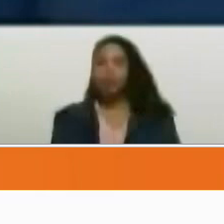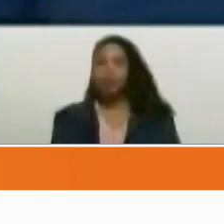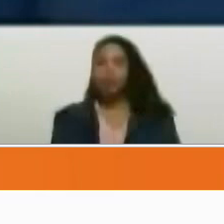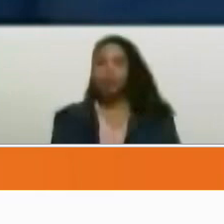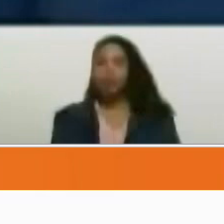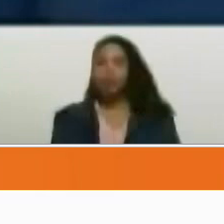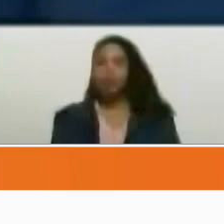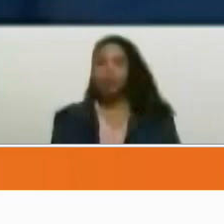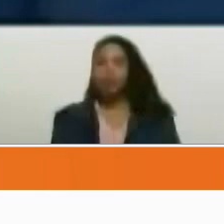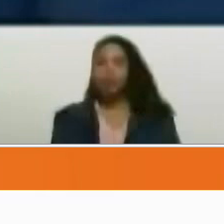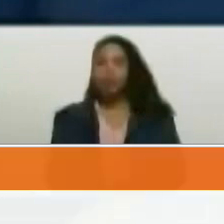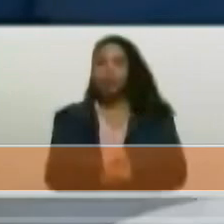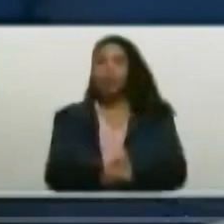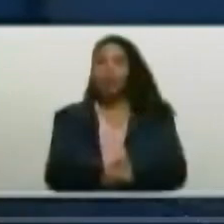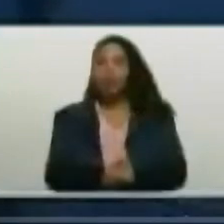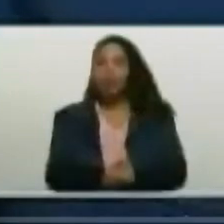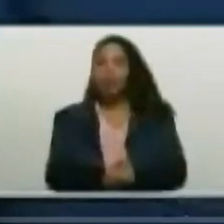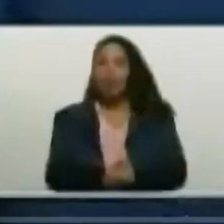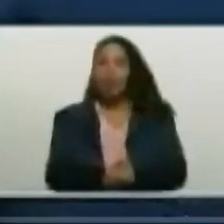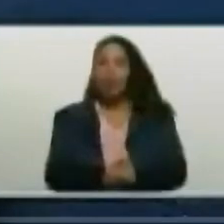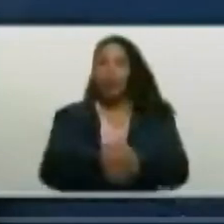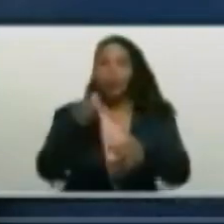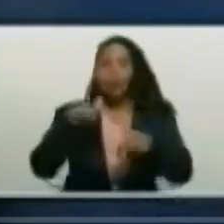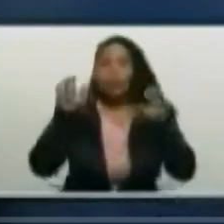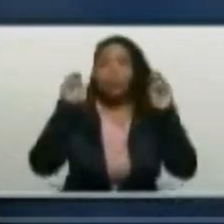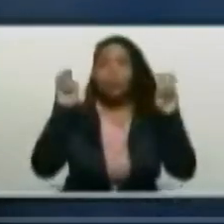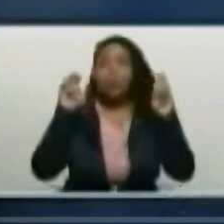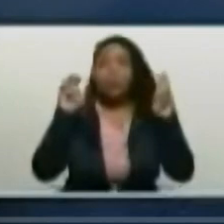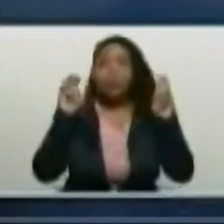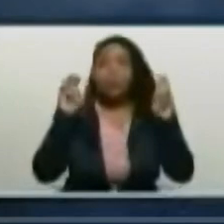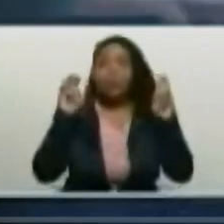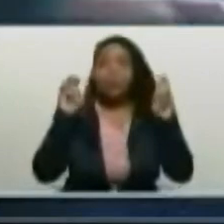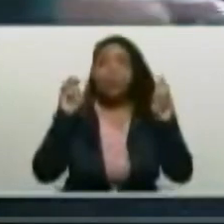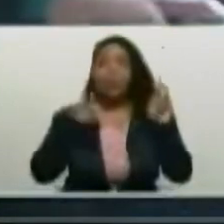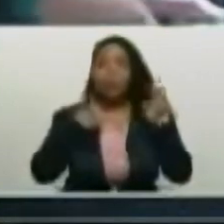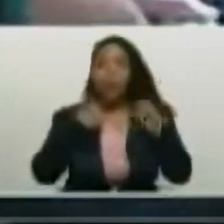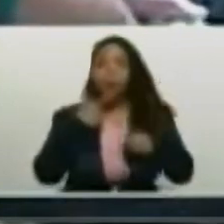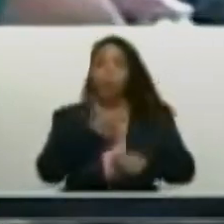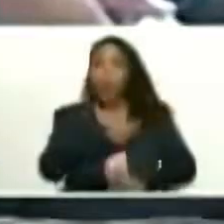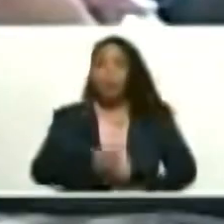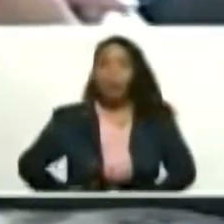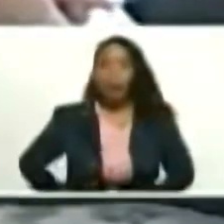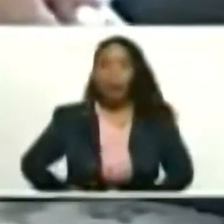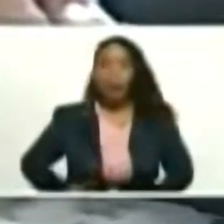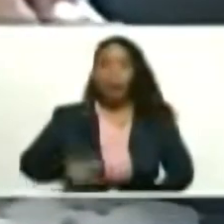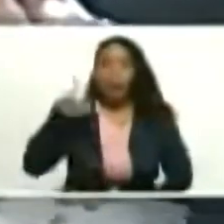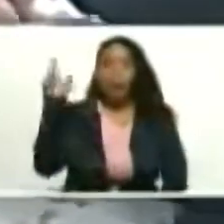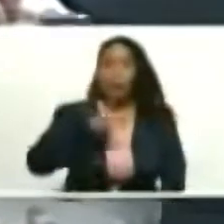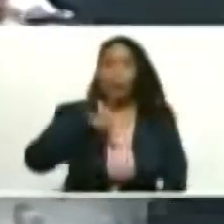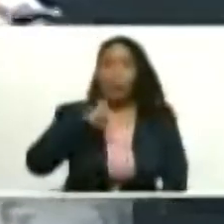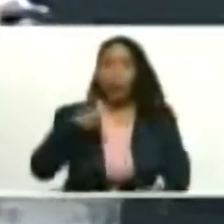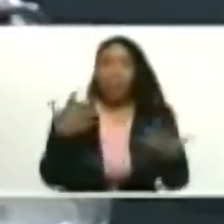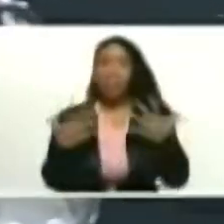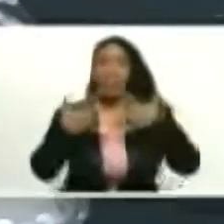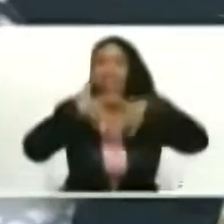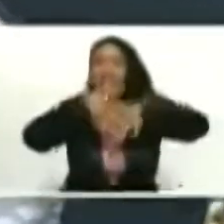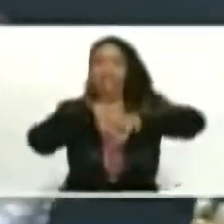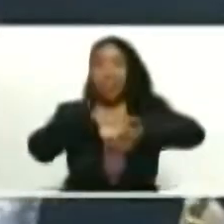cara. Dale play. Mundo entero, siempre insisto, señor presidente, en la necesidad de la